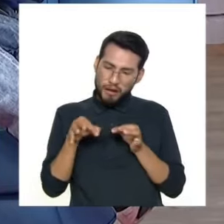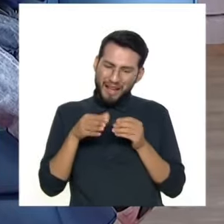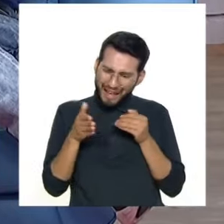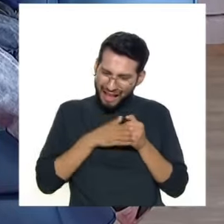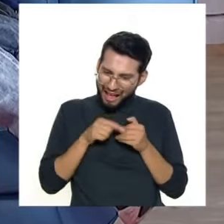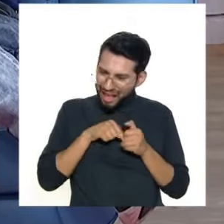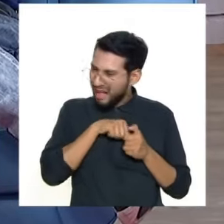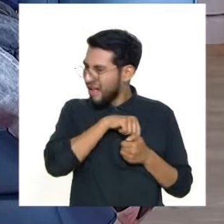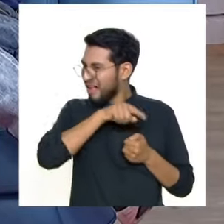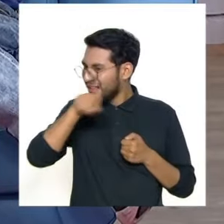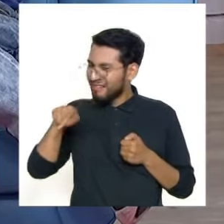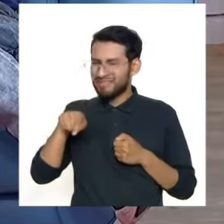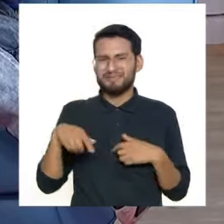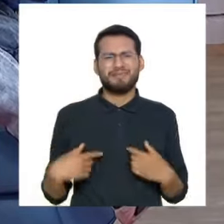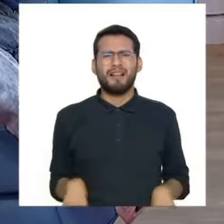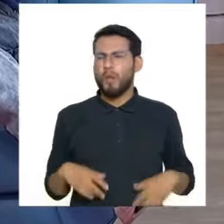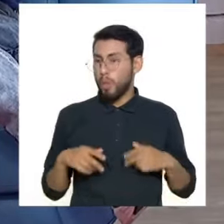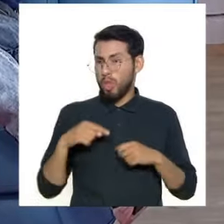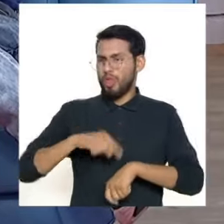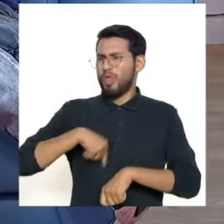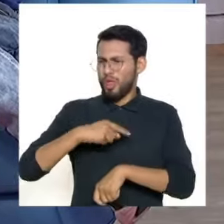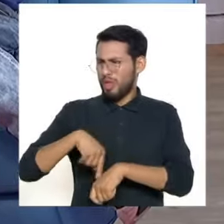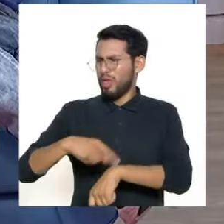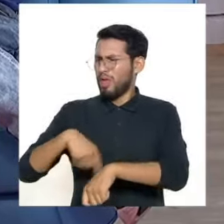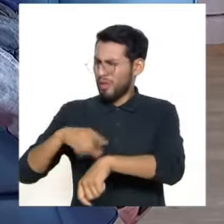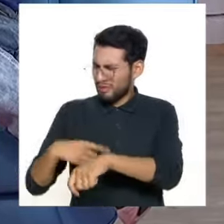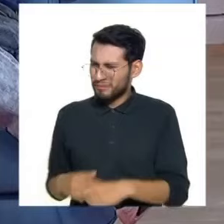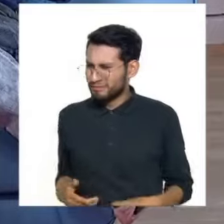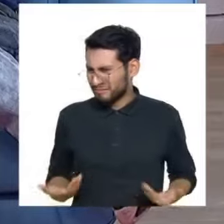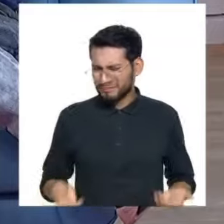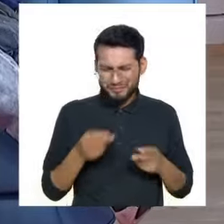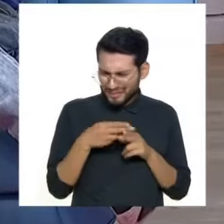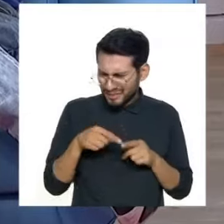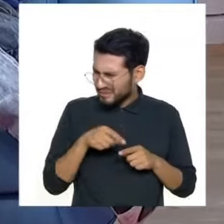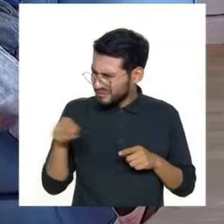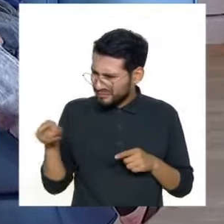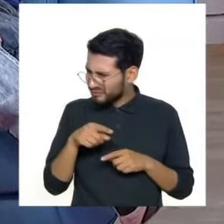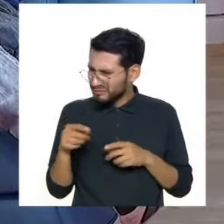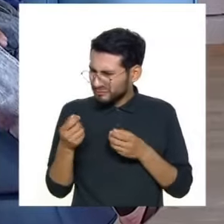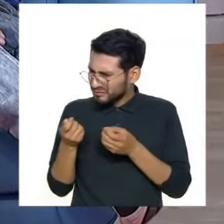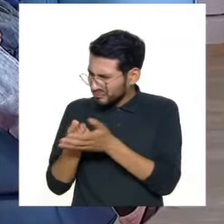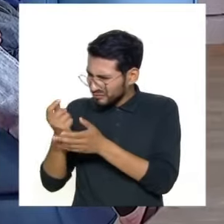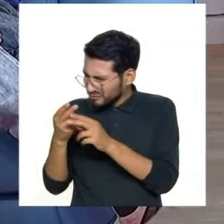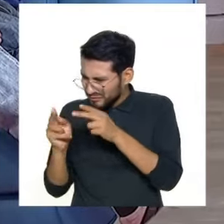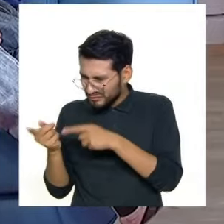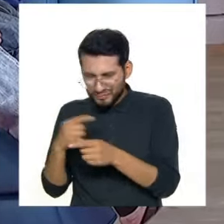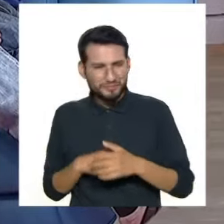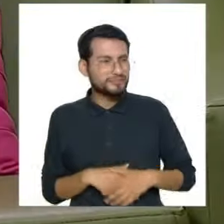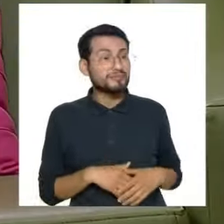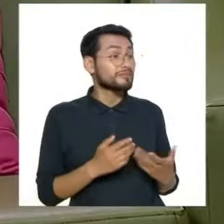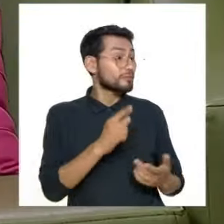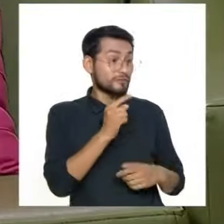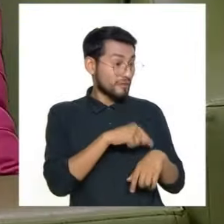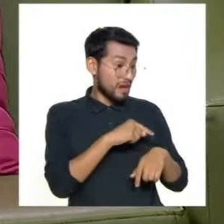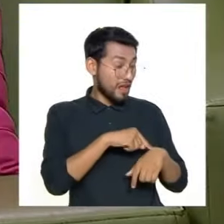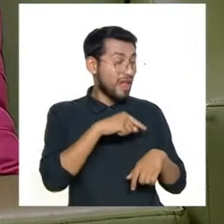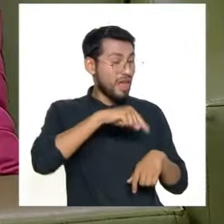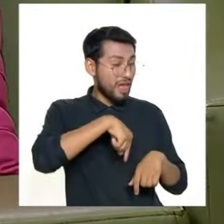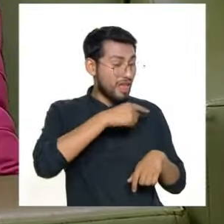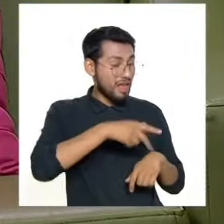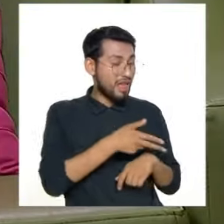pegado que esté a otro demanda horas por así vayamos un ratito a hacer cualquier diligencia y no solo no solo es el tiempo que